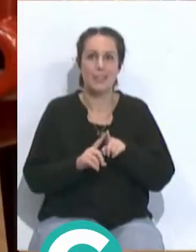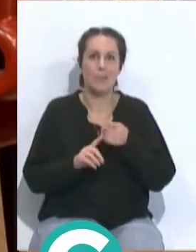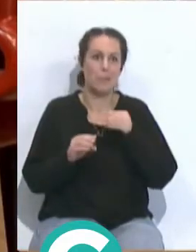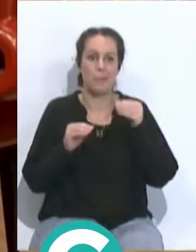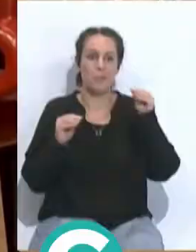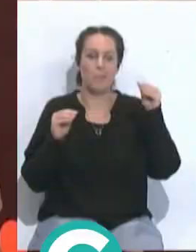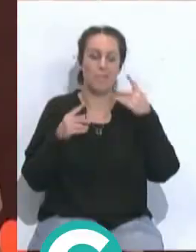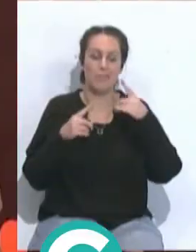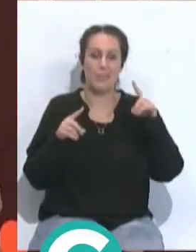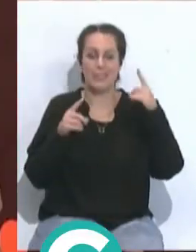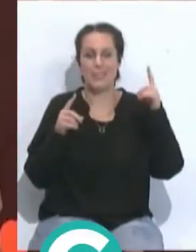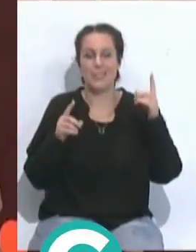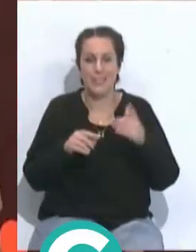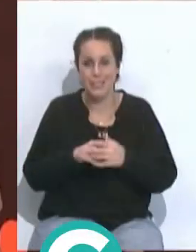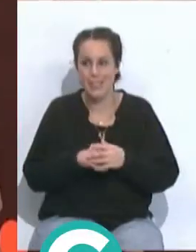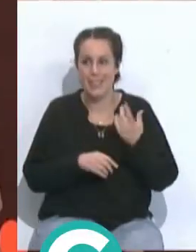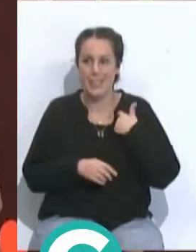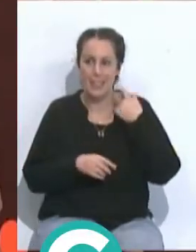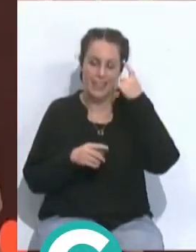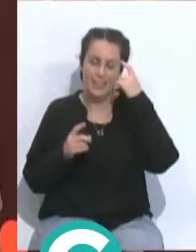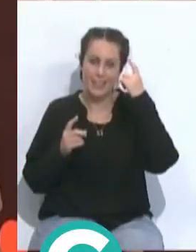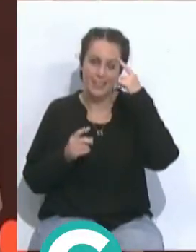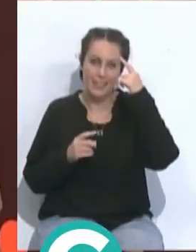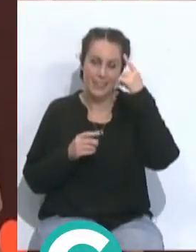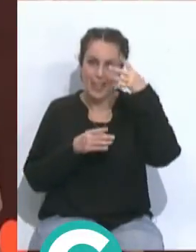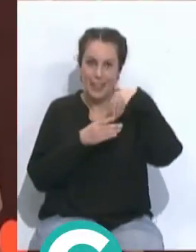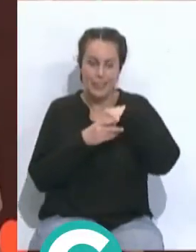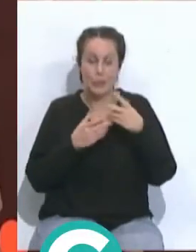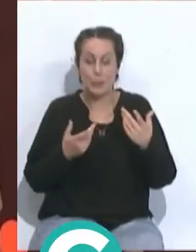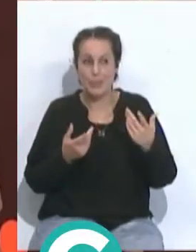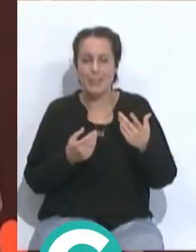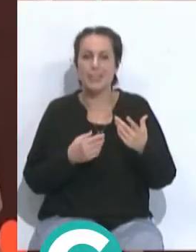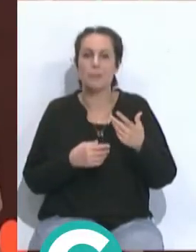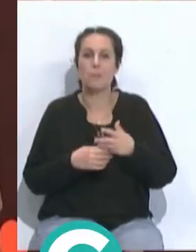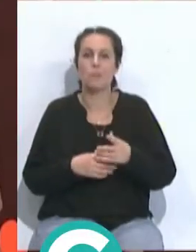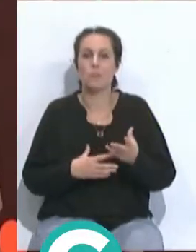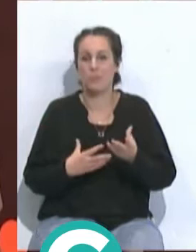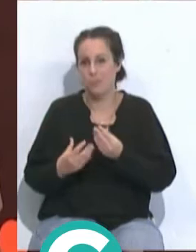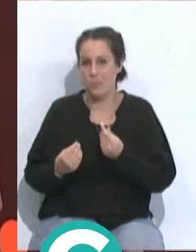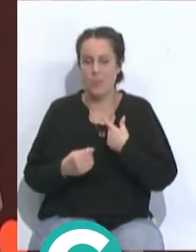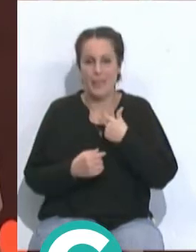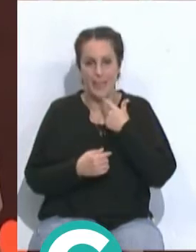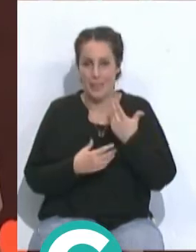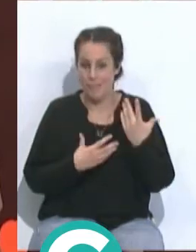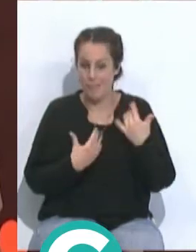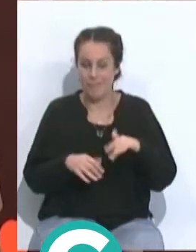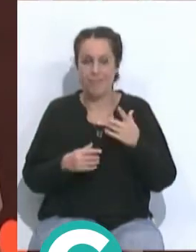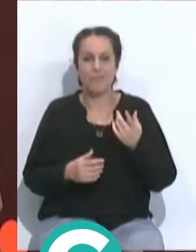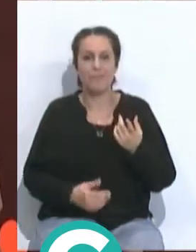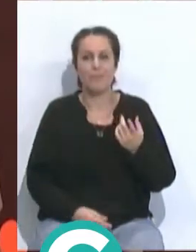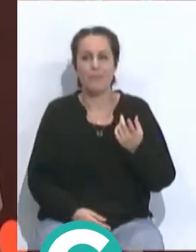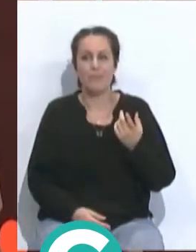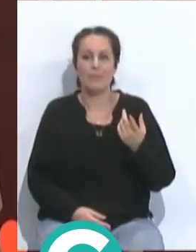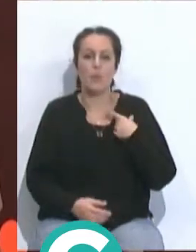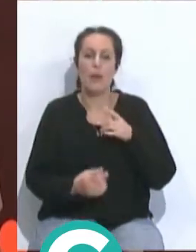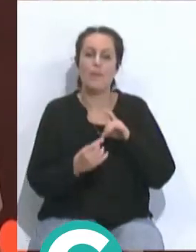¿No? Con las músicas en la cabeza, evidentemente, y bueno, es mucho lo que hay que decir. ¿Y